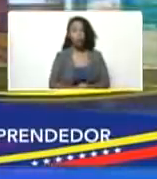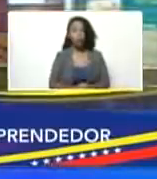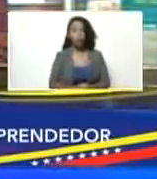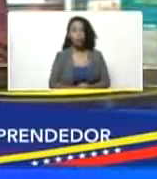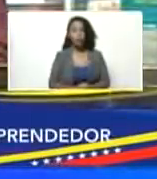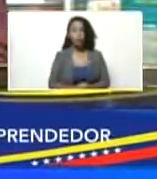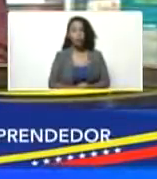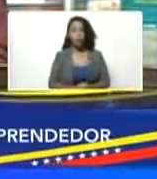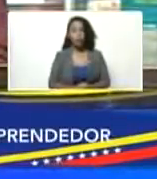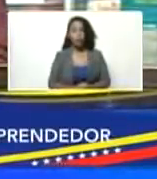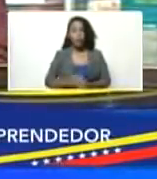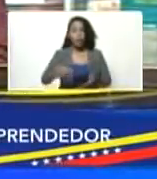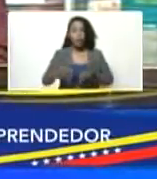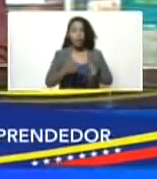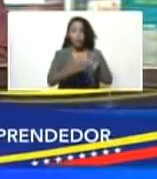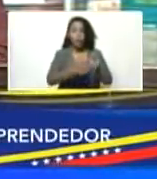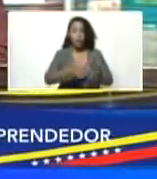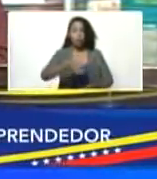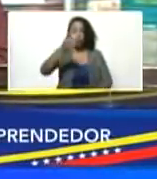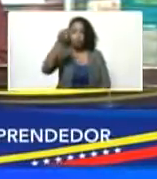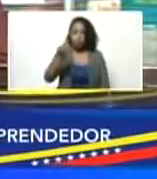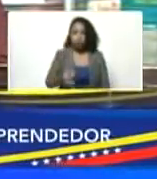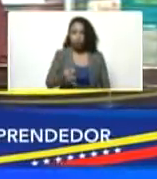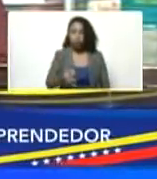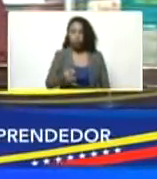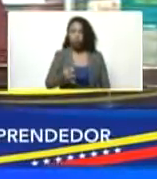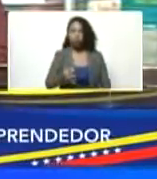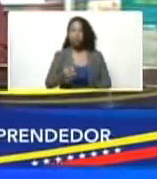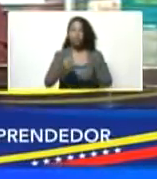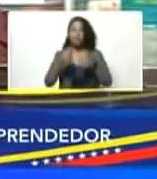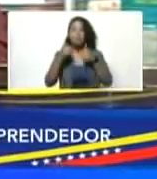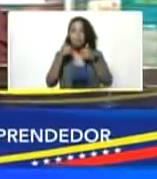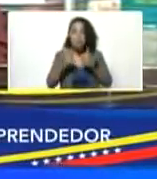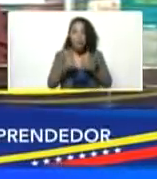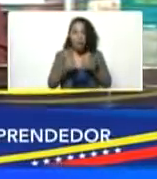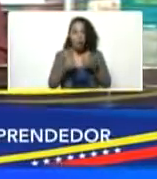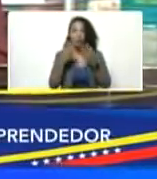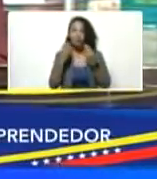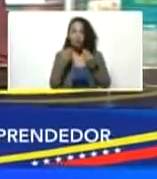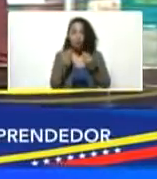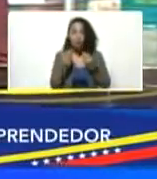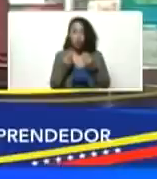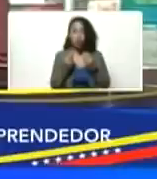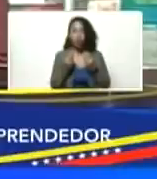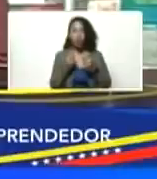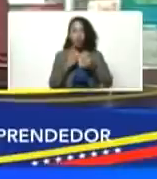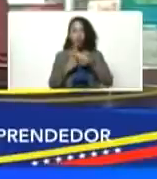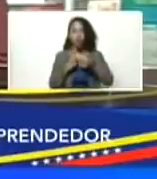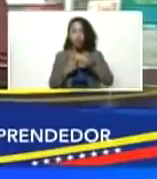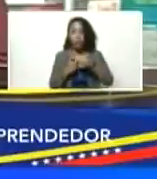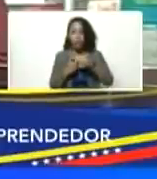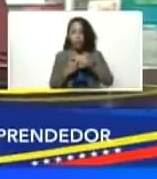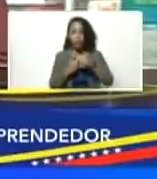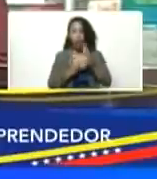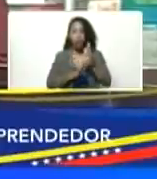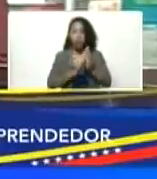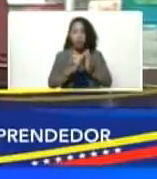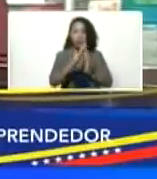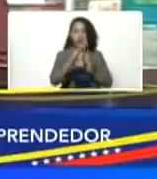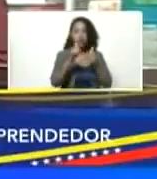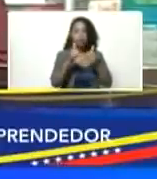un rumbo cierto, eficiente, de mucha eficacia, de mucha